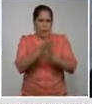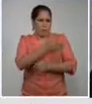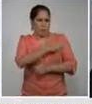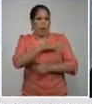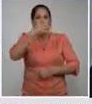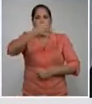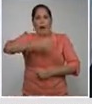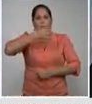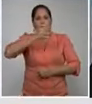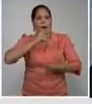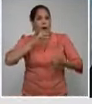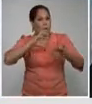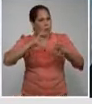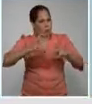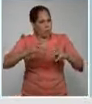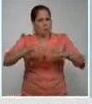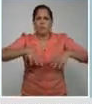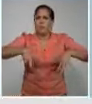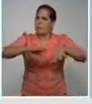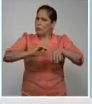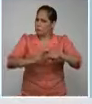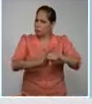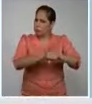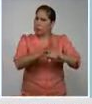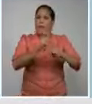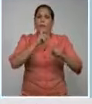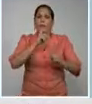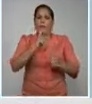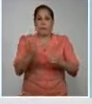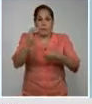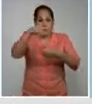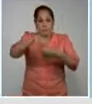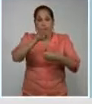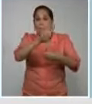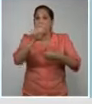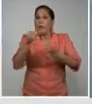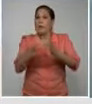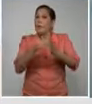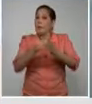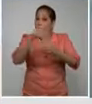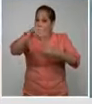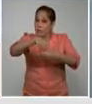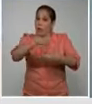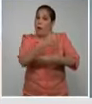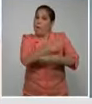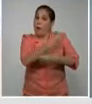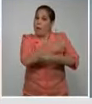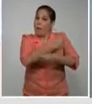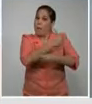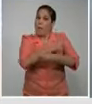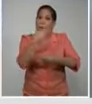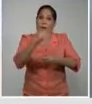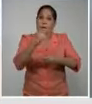hablamos de complejidades y hablamos de lo complejo que representaba involucrar 44.010 personas en un ensayo clínico. Tenemos las imágenes, doctora, porque